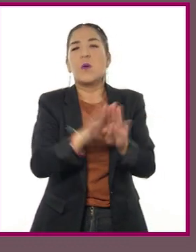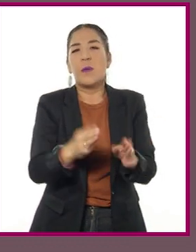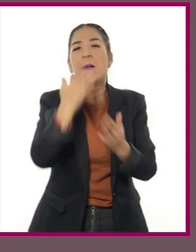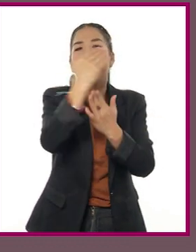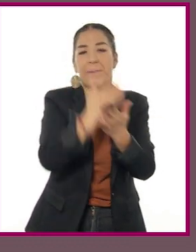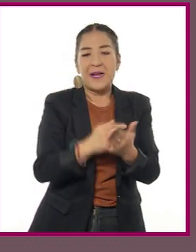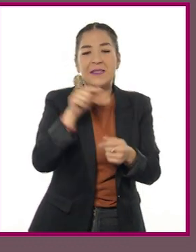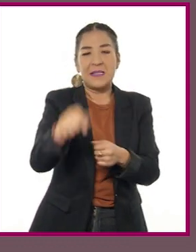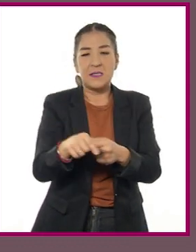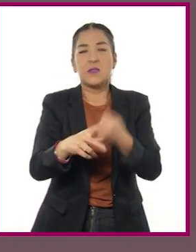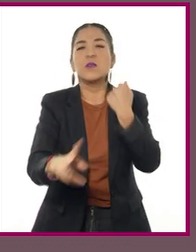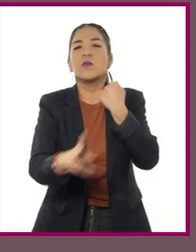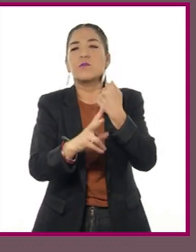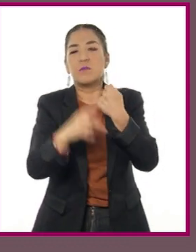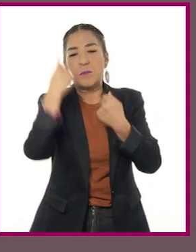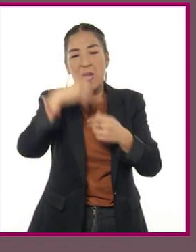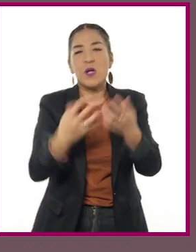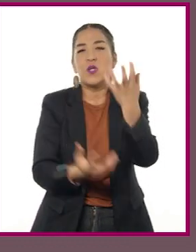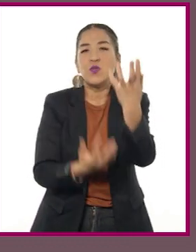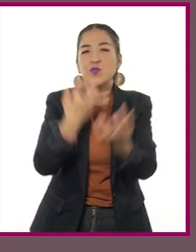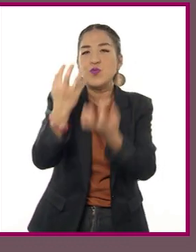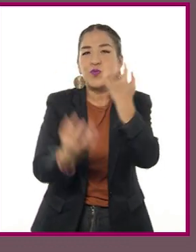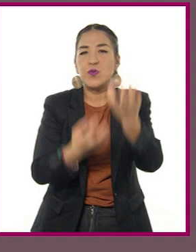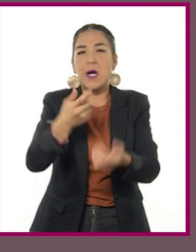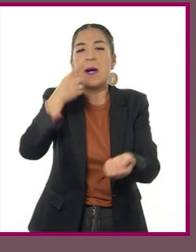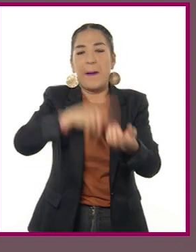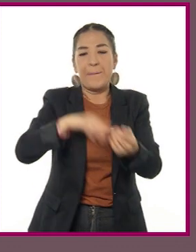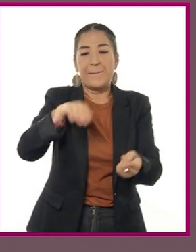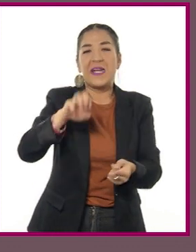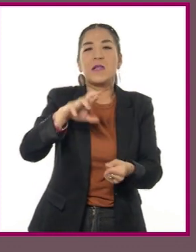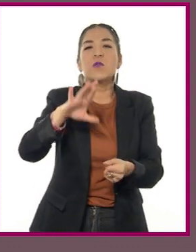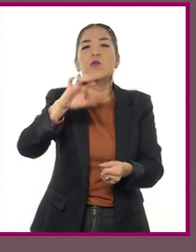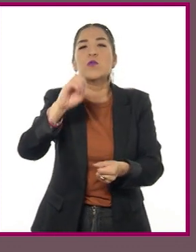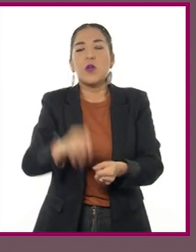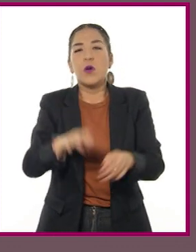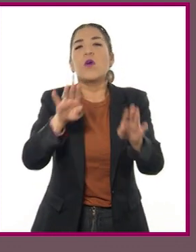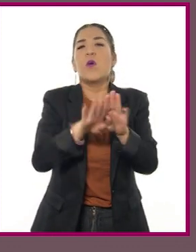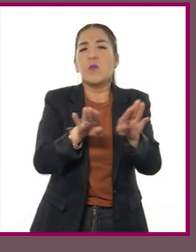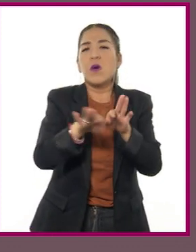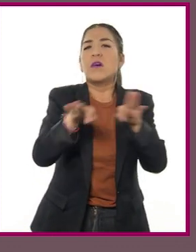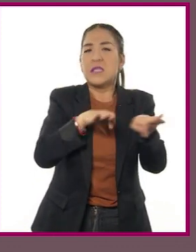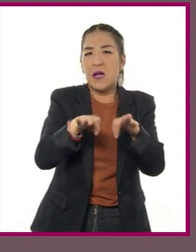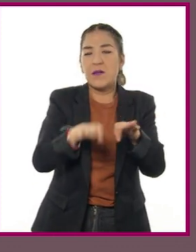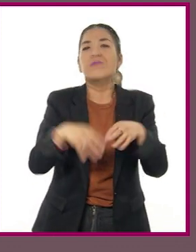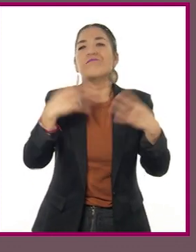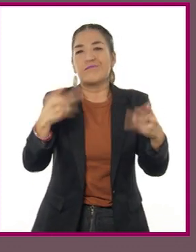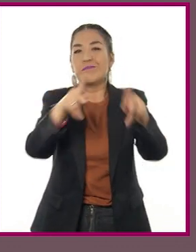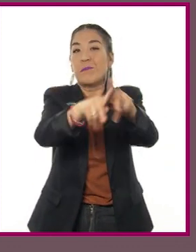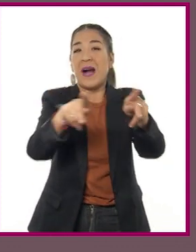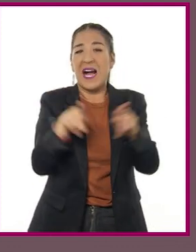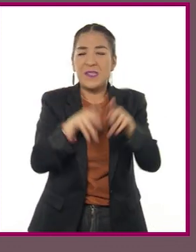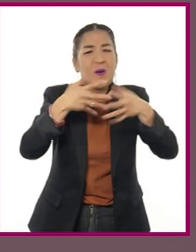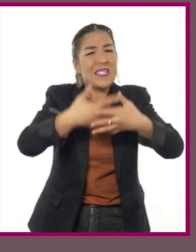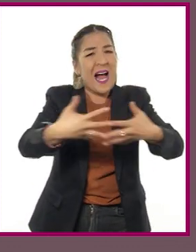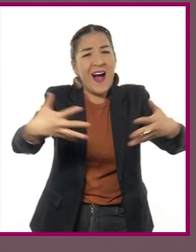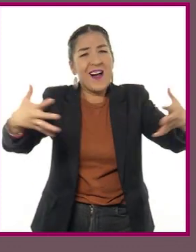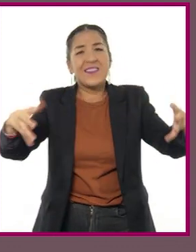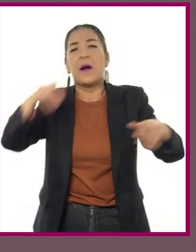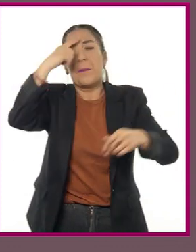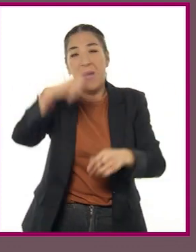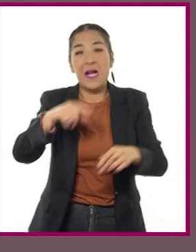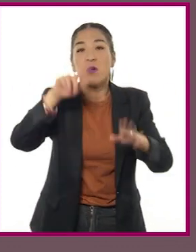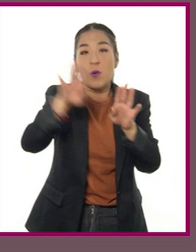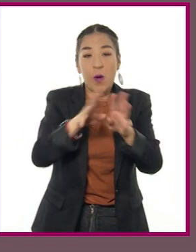costoso que el de fundición que solía usarse. Se trabajaba en grandes patios donde el mineral, una vez